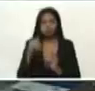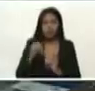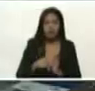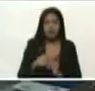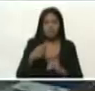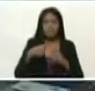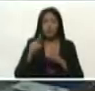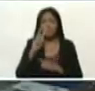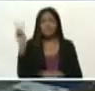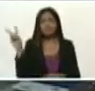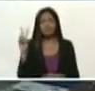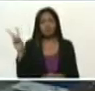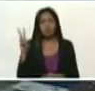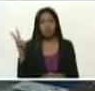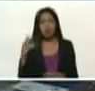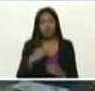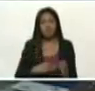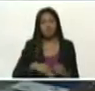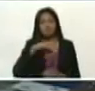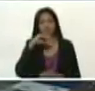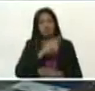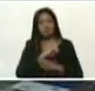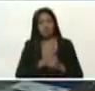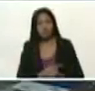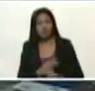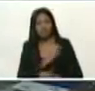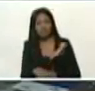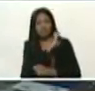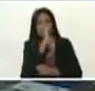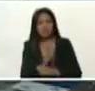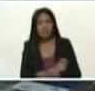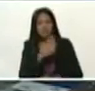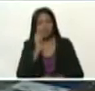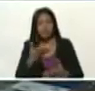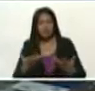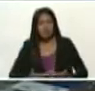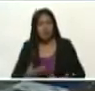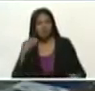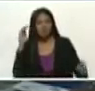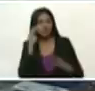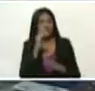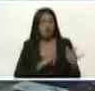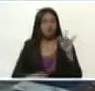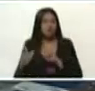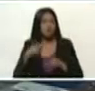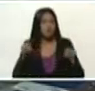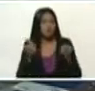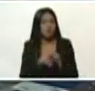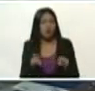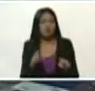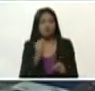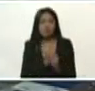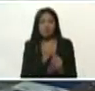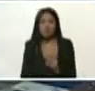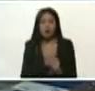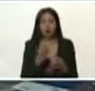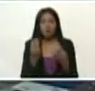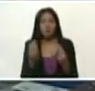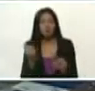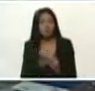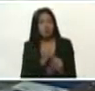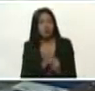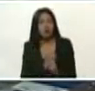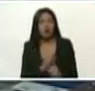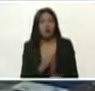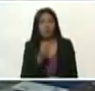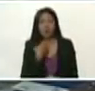Pero Venezuela está llena de fuerza, de energía, de ganas de futuro, de amor y de trabajo, mucho trabajo.